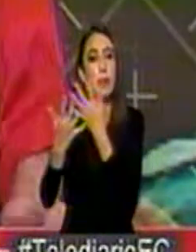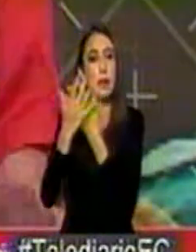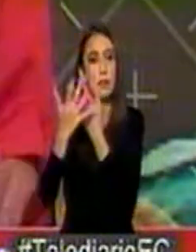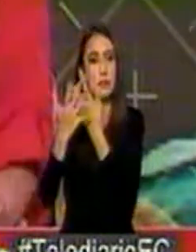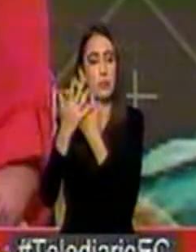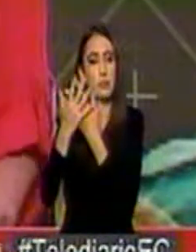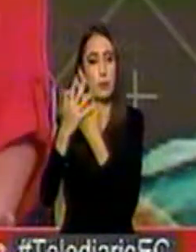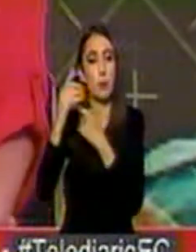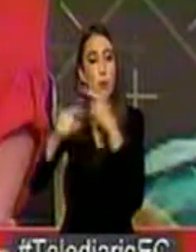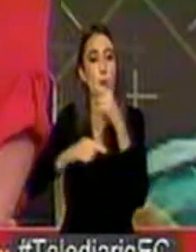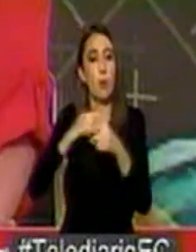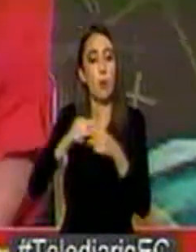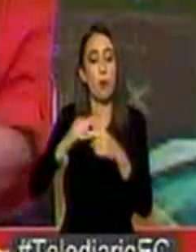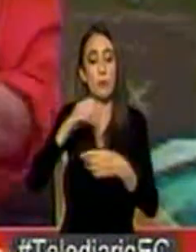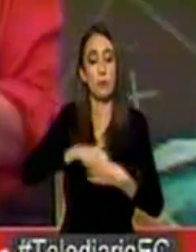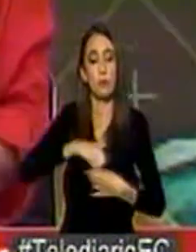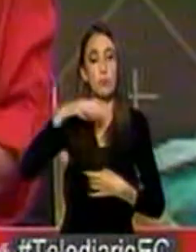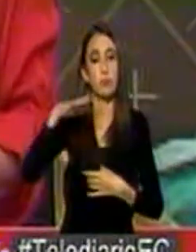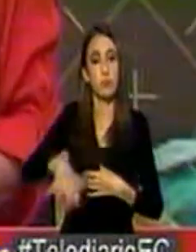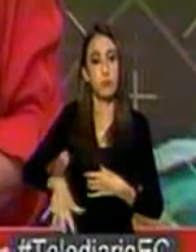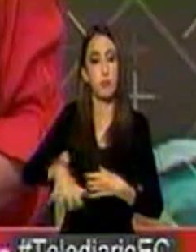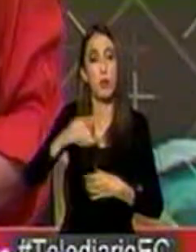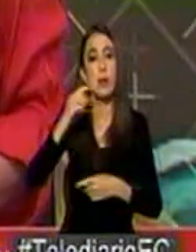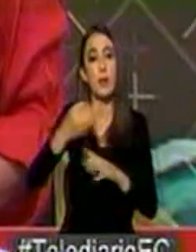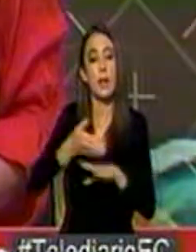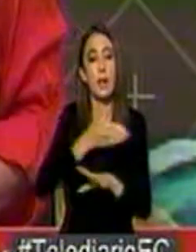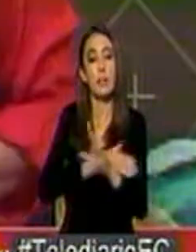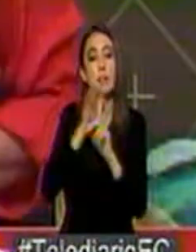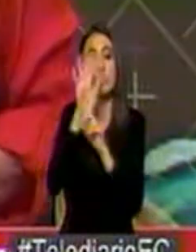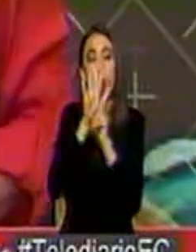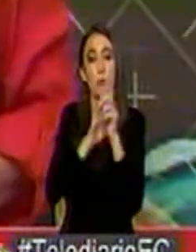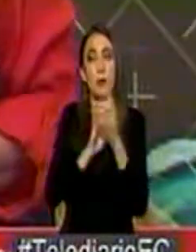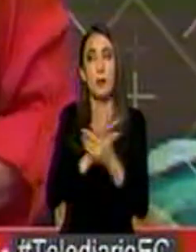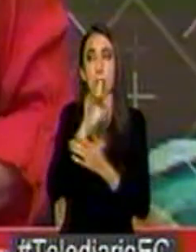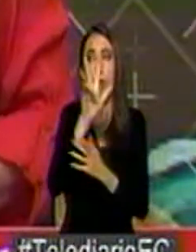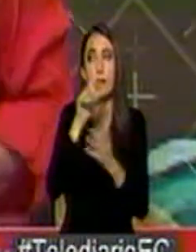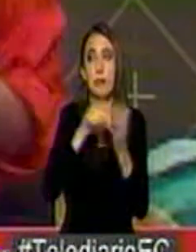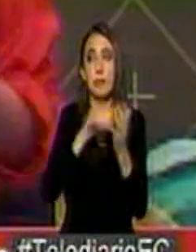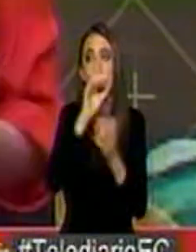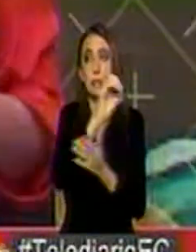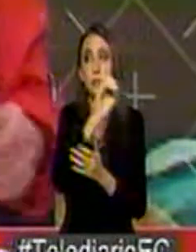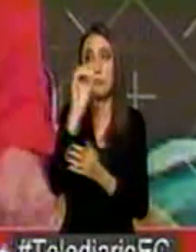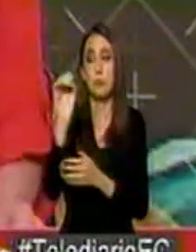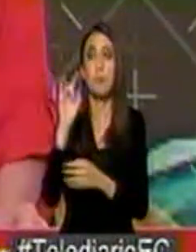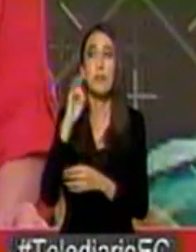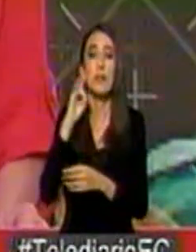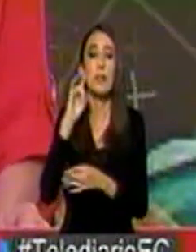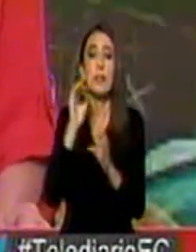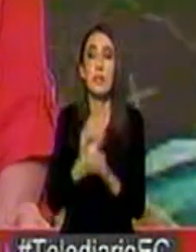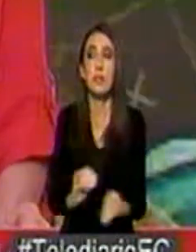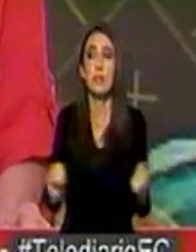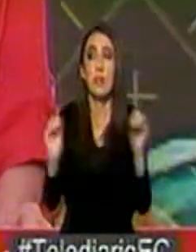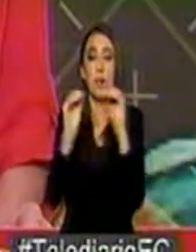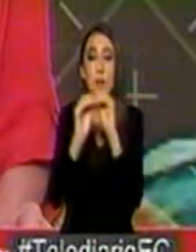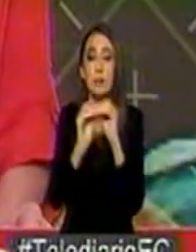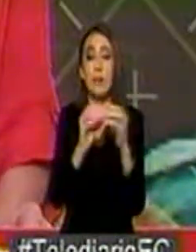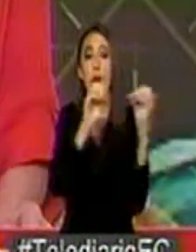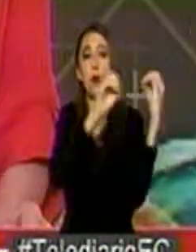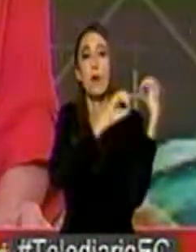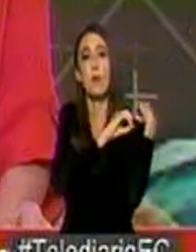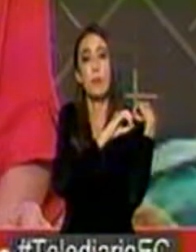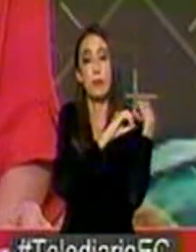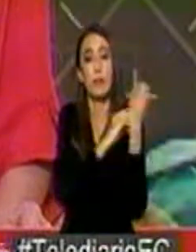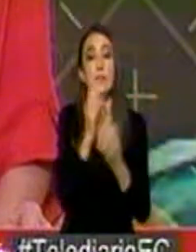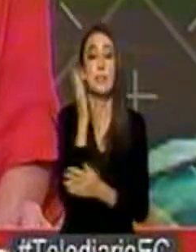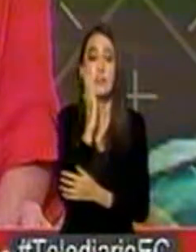en el caso de las niñas 3000 quedan en estado de gestación cada año la mayoría son forzadas a ser madres y las